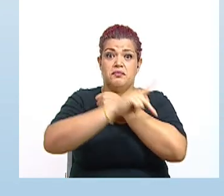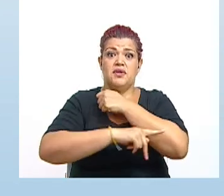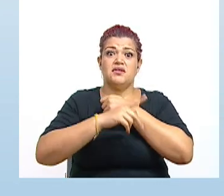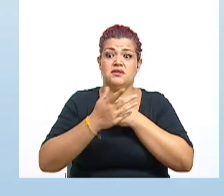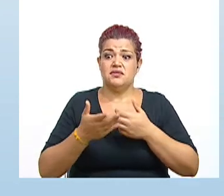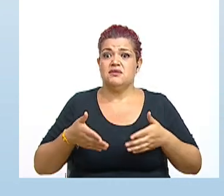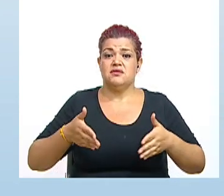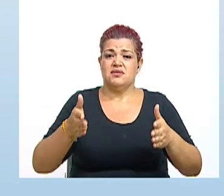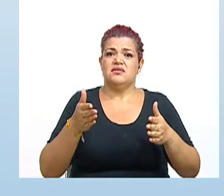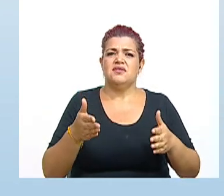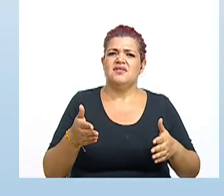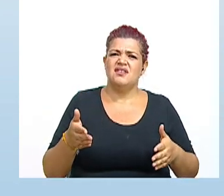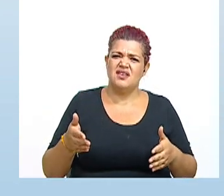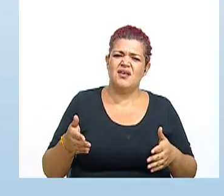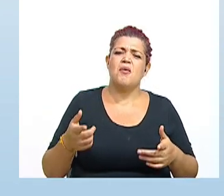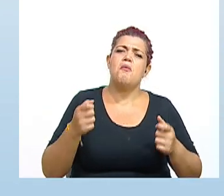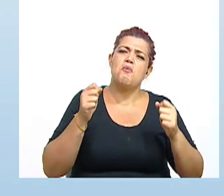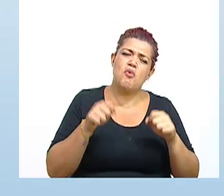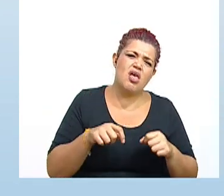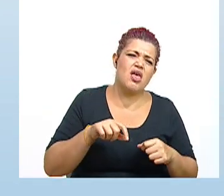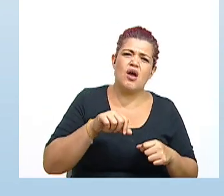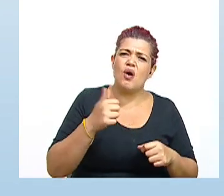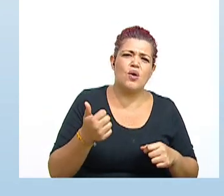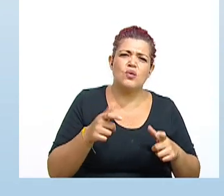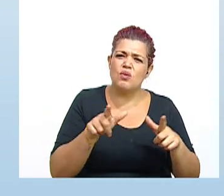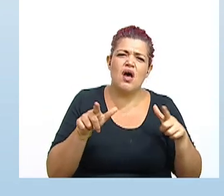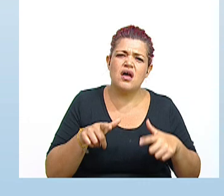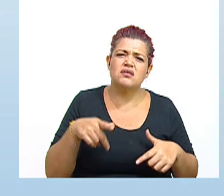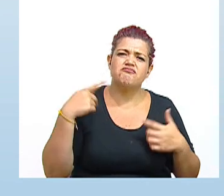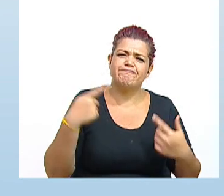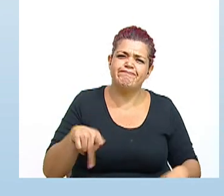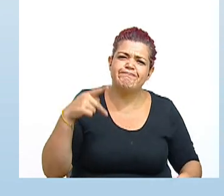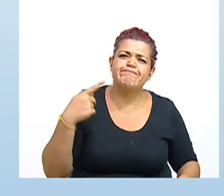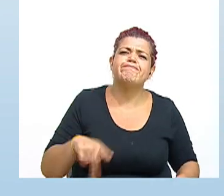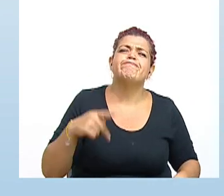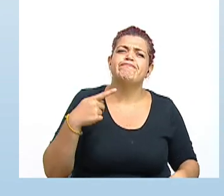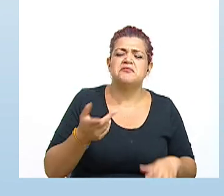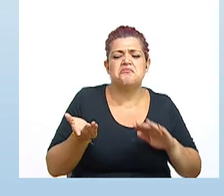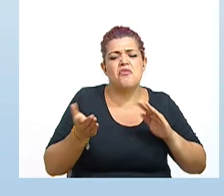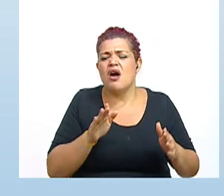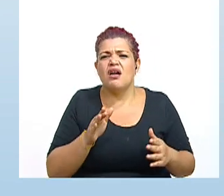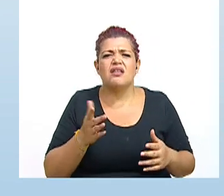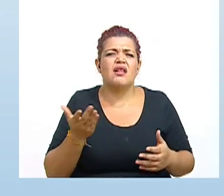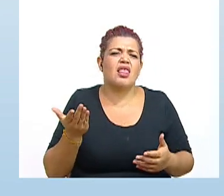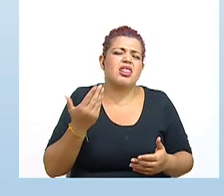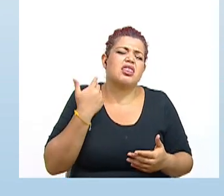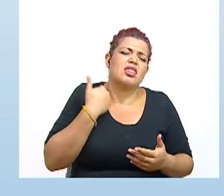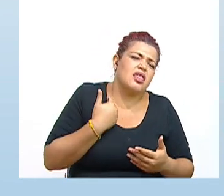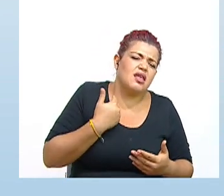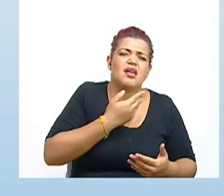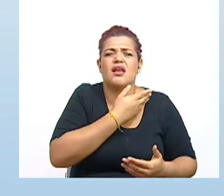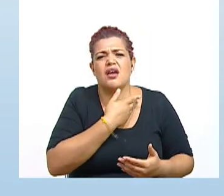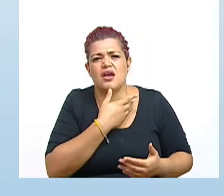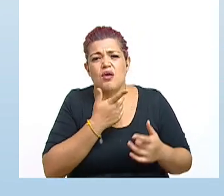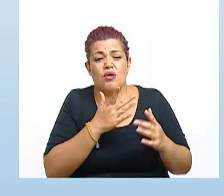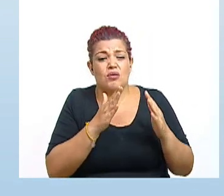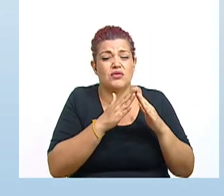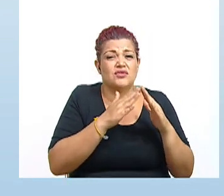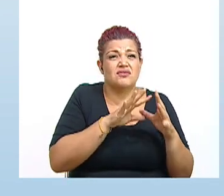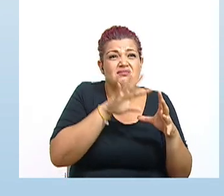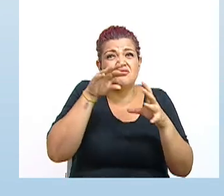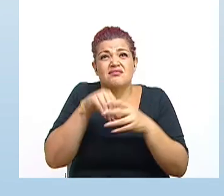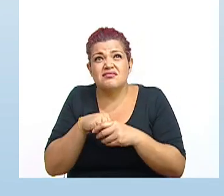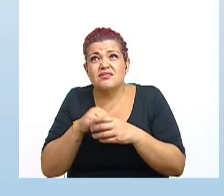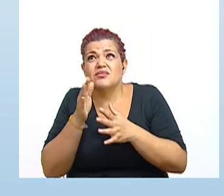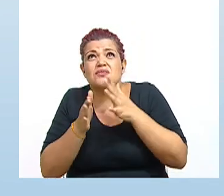En otros casos, el asunto puede ser más grave, incluso muertes y heridos, población en albergues y la interrupción